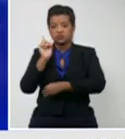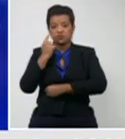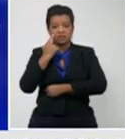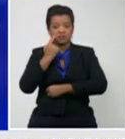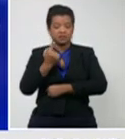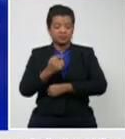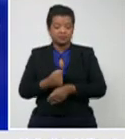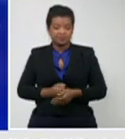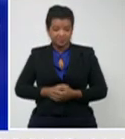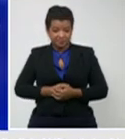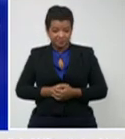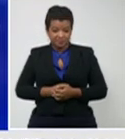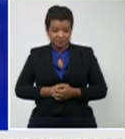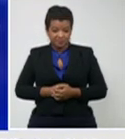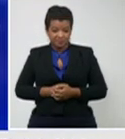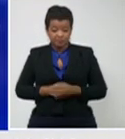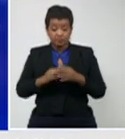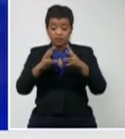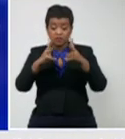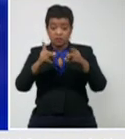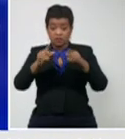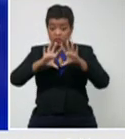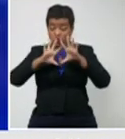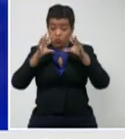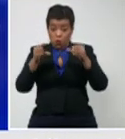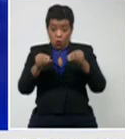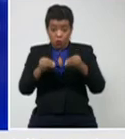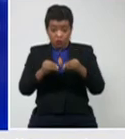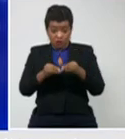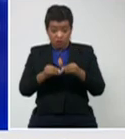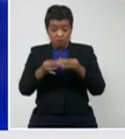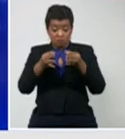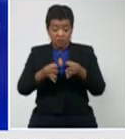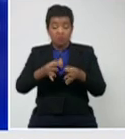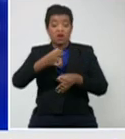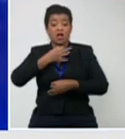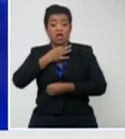Sí, la cifra total del mes de enero,